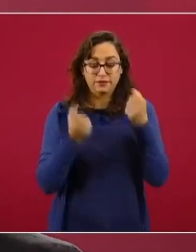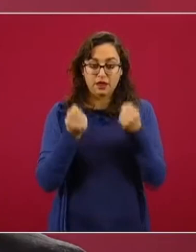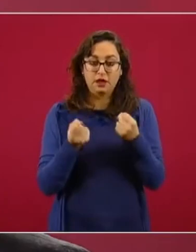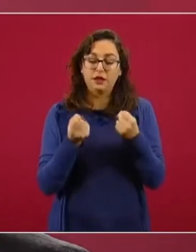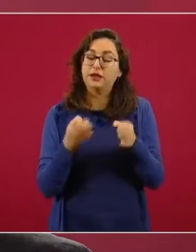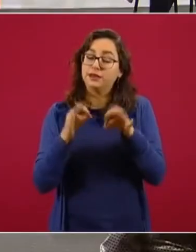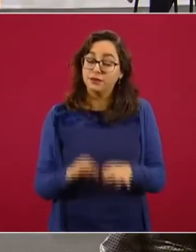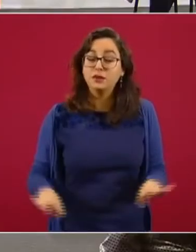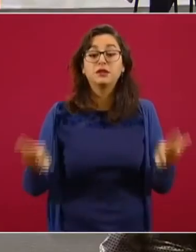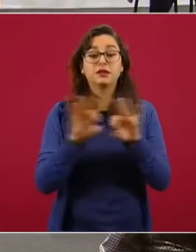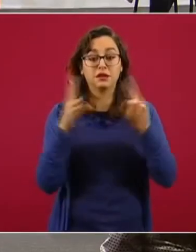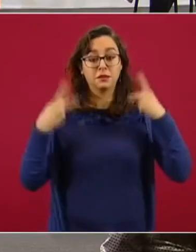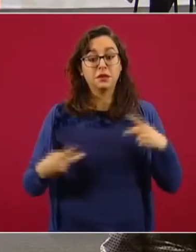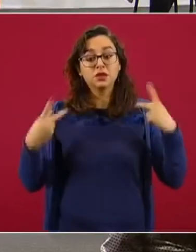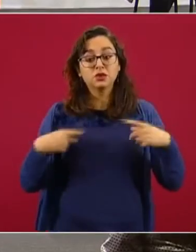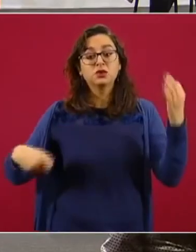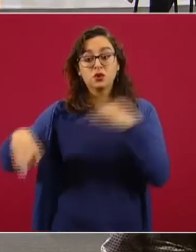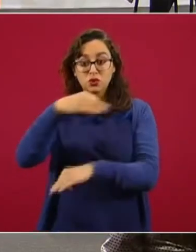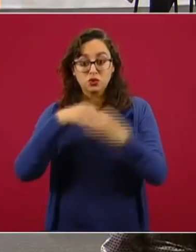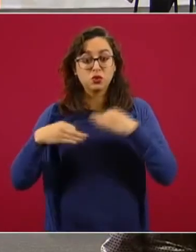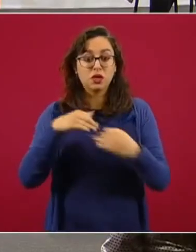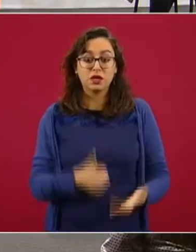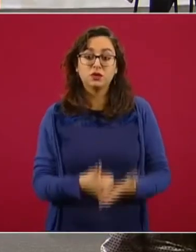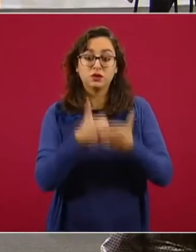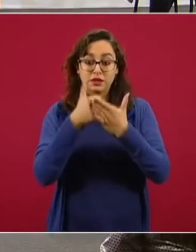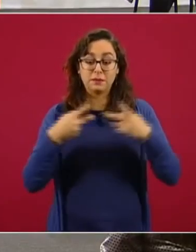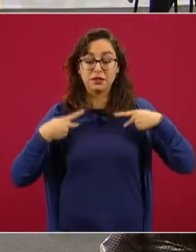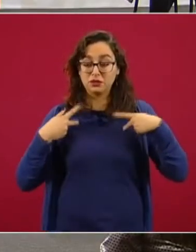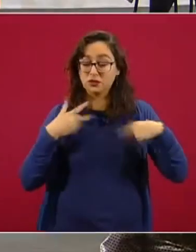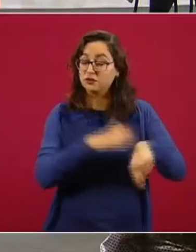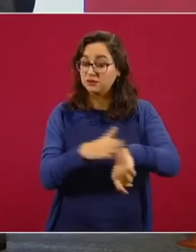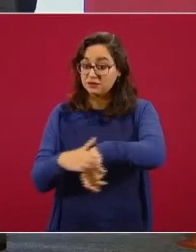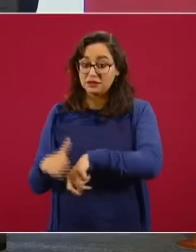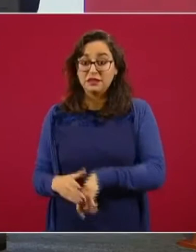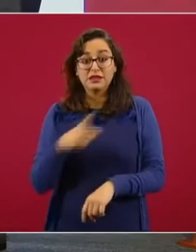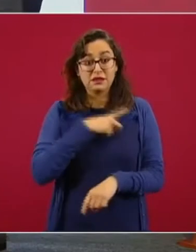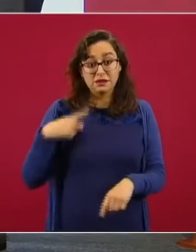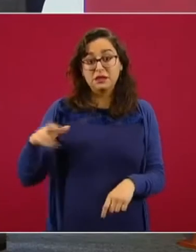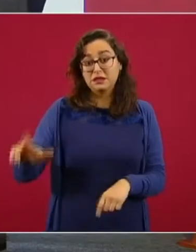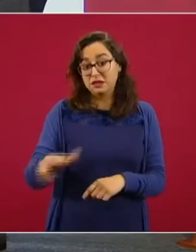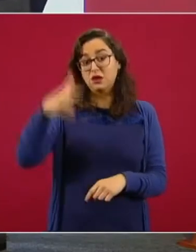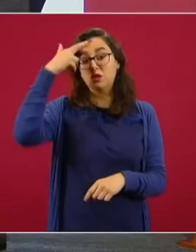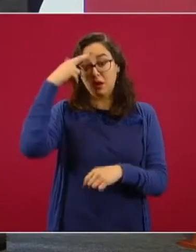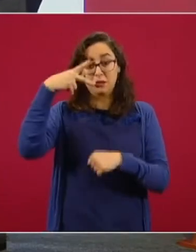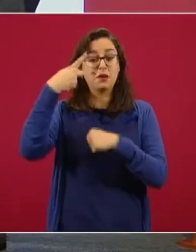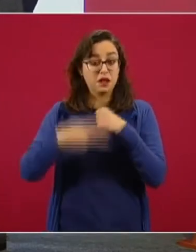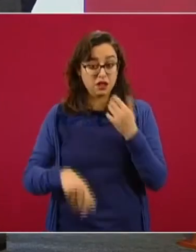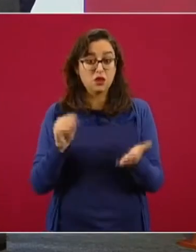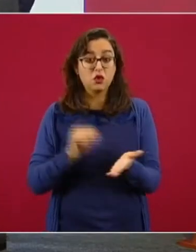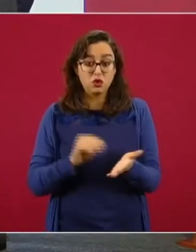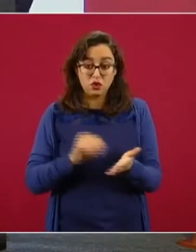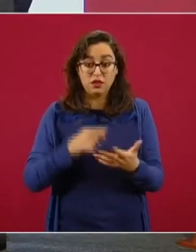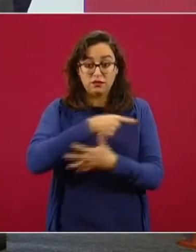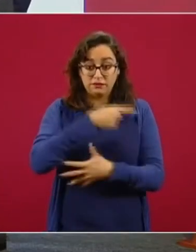pedimos nuevamente a la población mantener conciencia del riesgo y seguir las indicaciones locales, mantener la